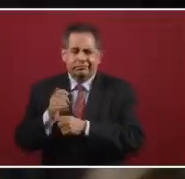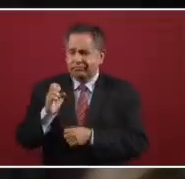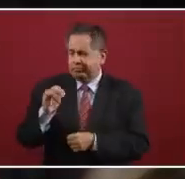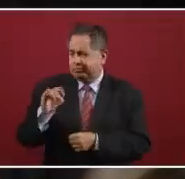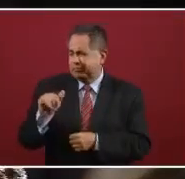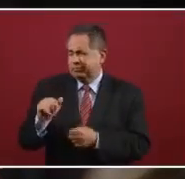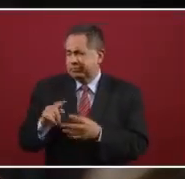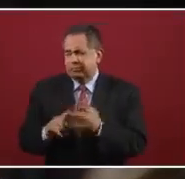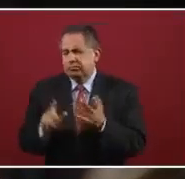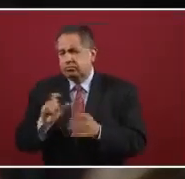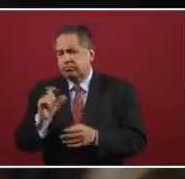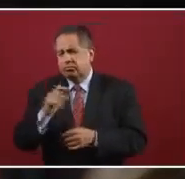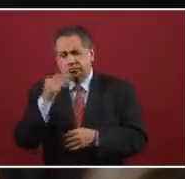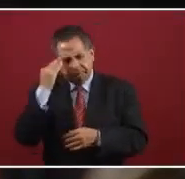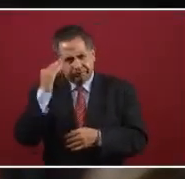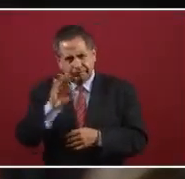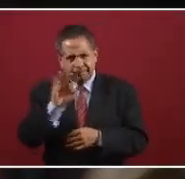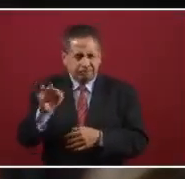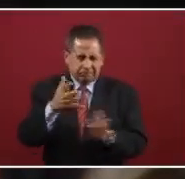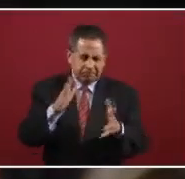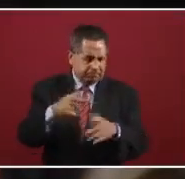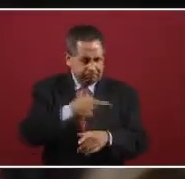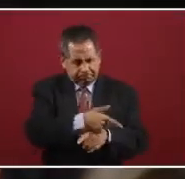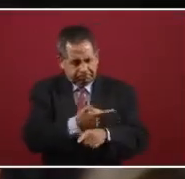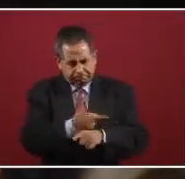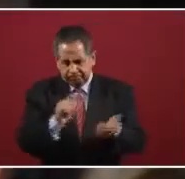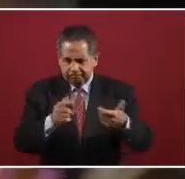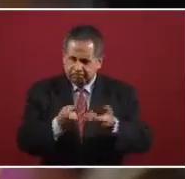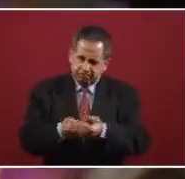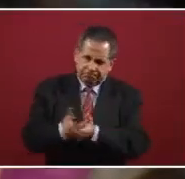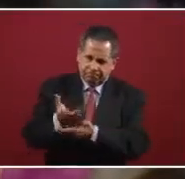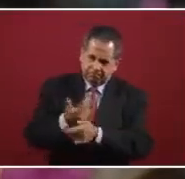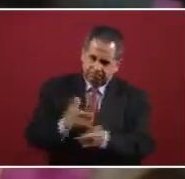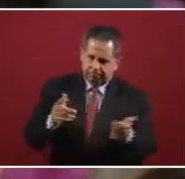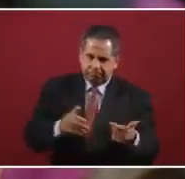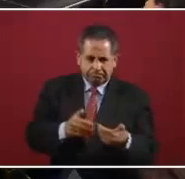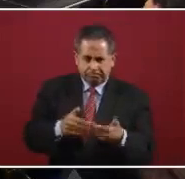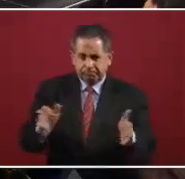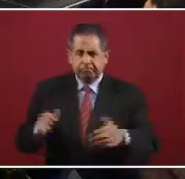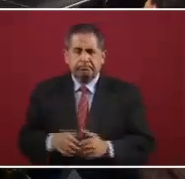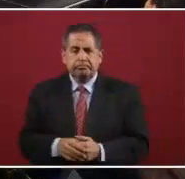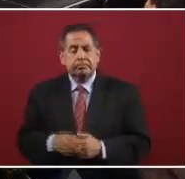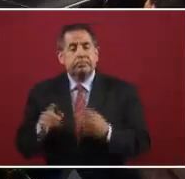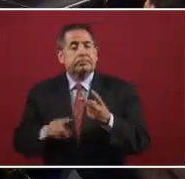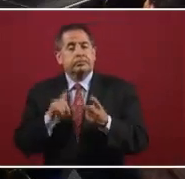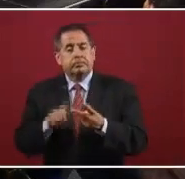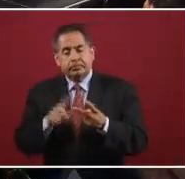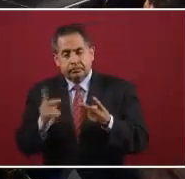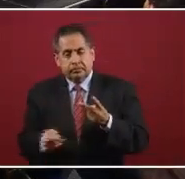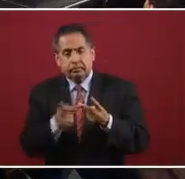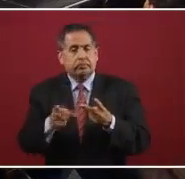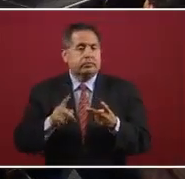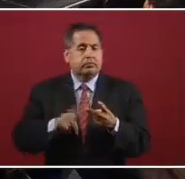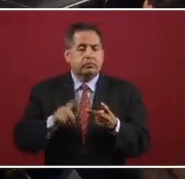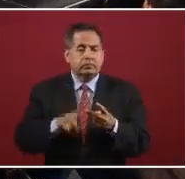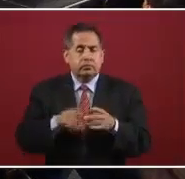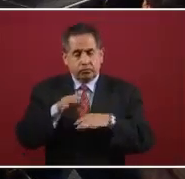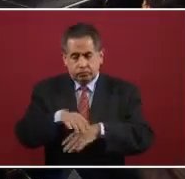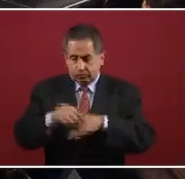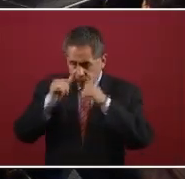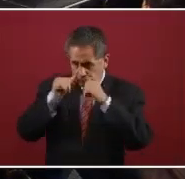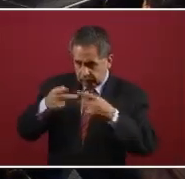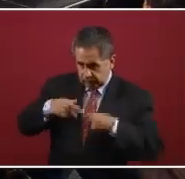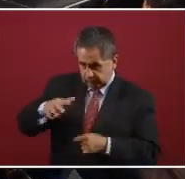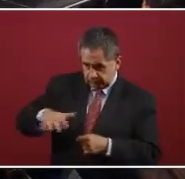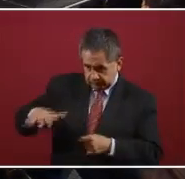Encinas? ¿Cuándo calcula usted que ya pueden estar en libertad de estas personas? Y la segunda, que tiene que ver también con el área de atención